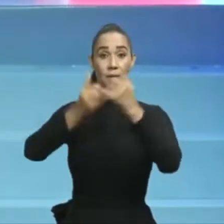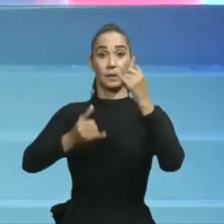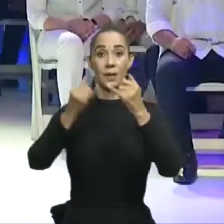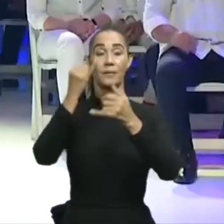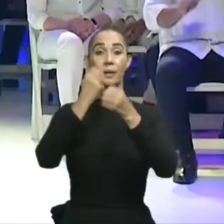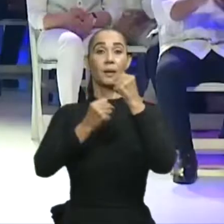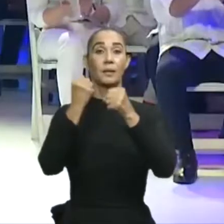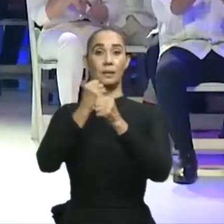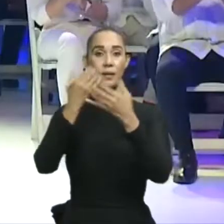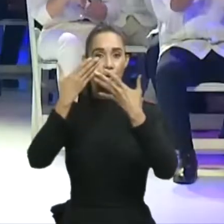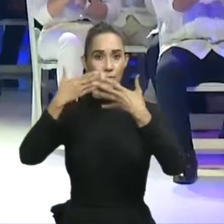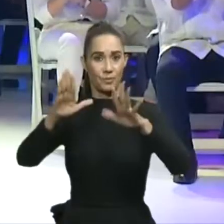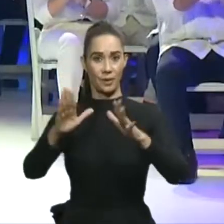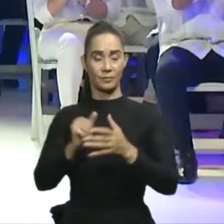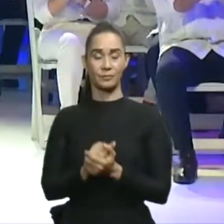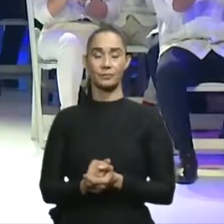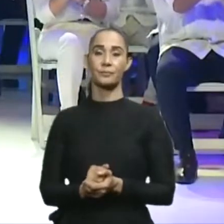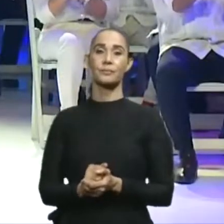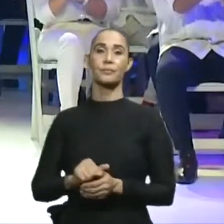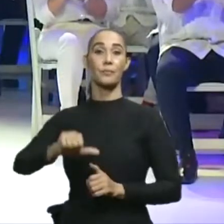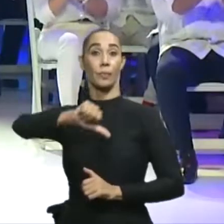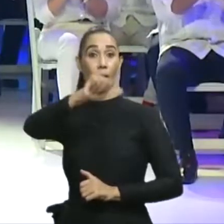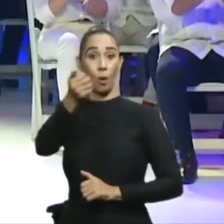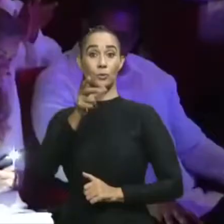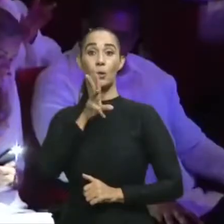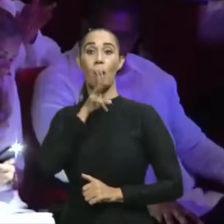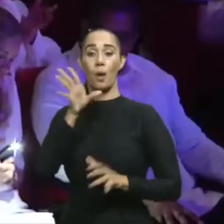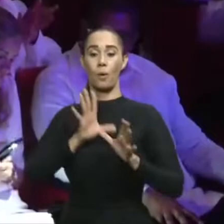año la presa de monte grande